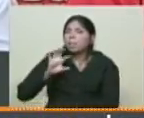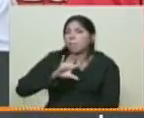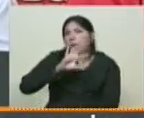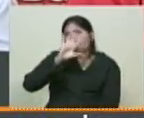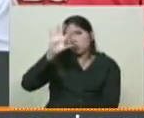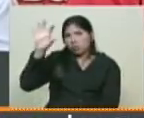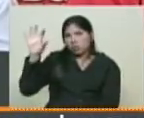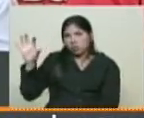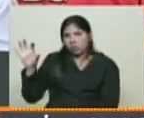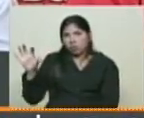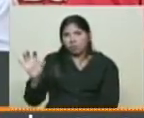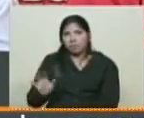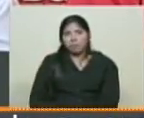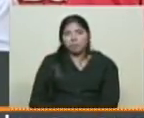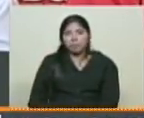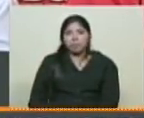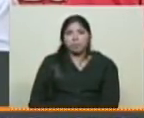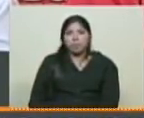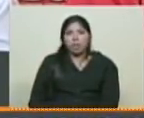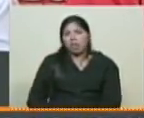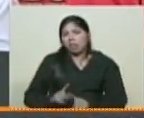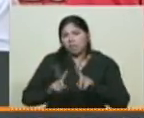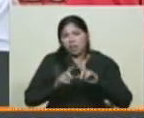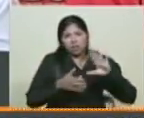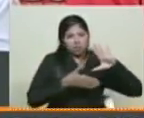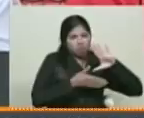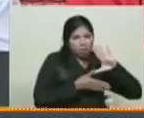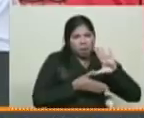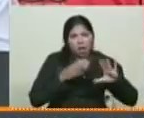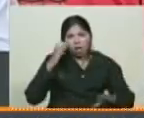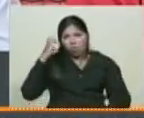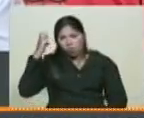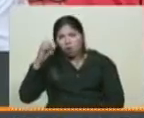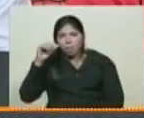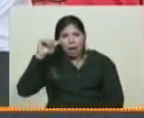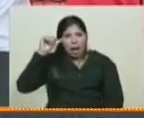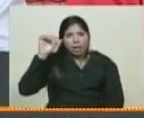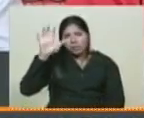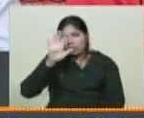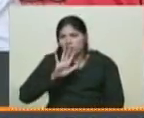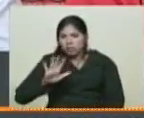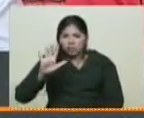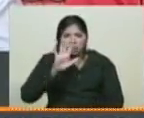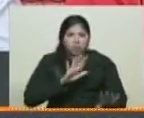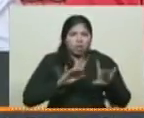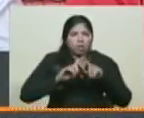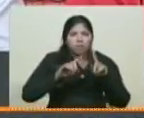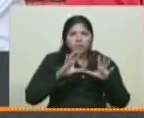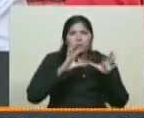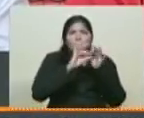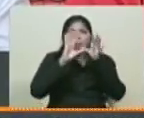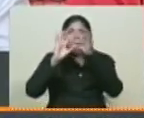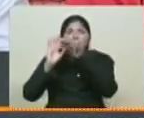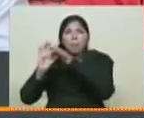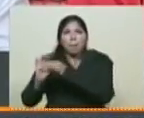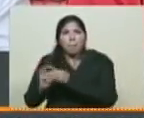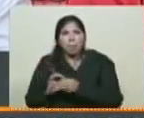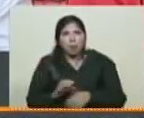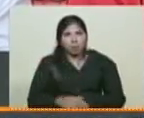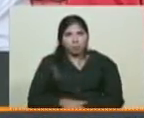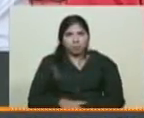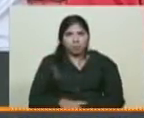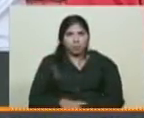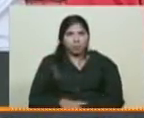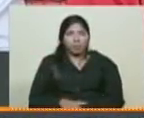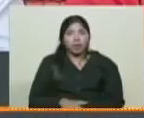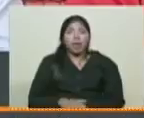países de los distintos continentes, y creemos nosotros que va a seguir siendo nuestro norte, nuestro rumbo en este caso.